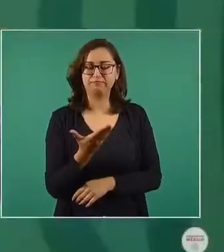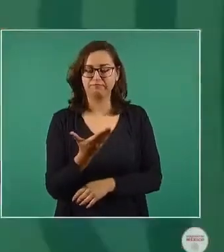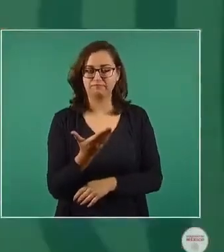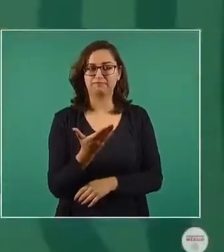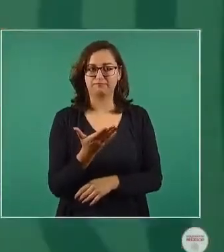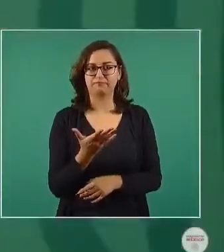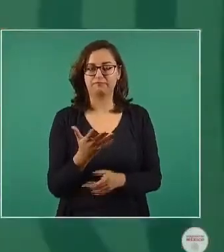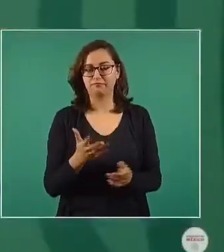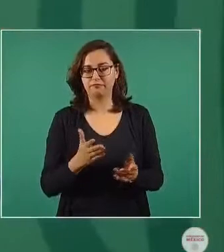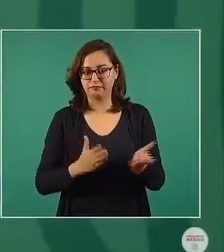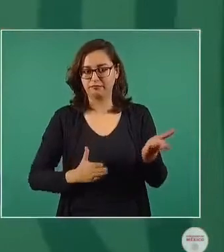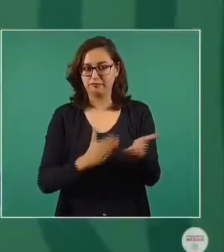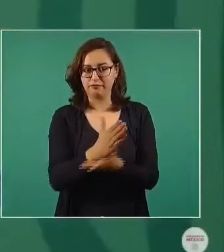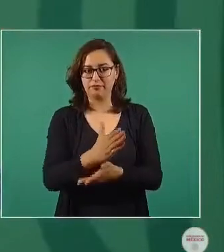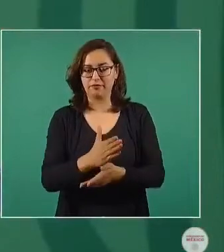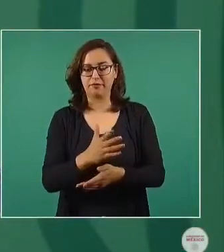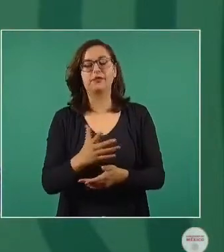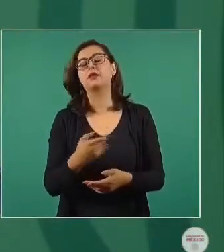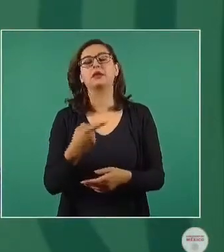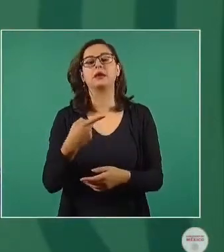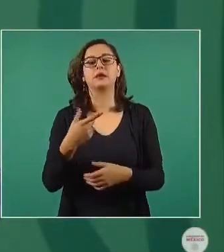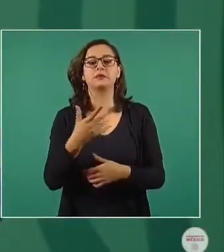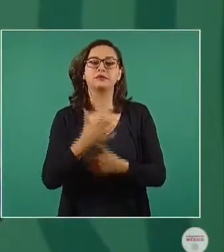León, ¿sí?